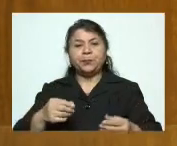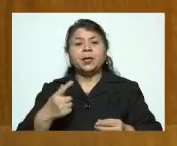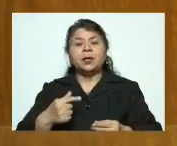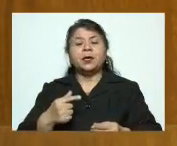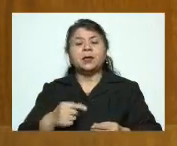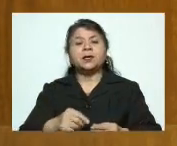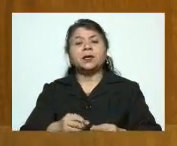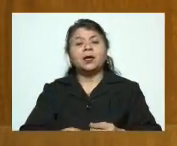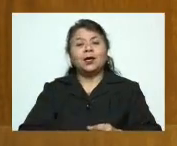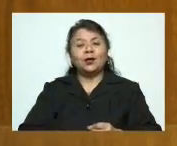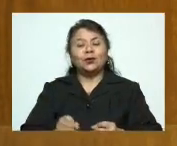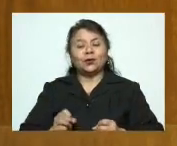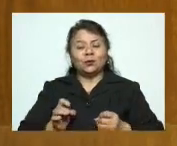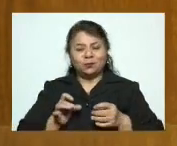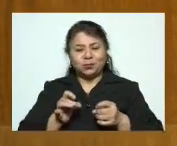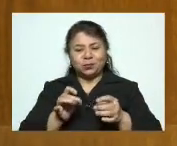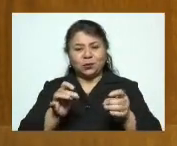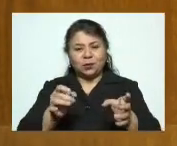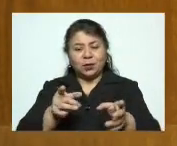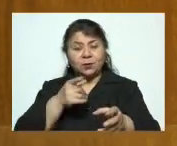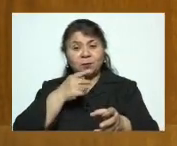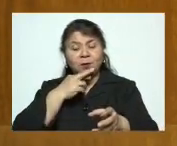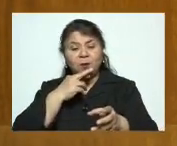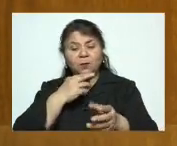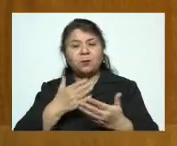de contagios en la provincia.